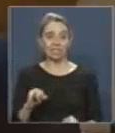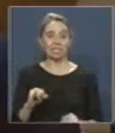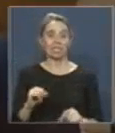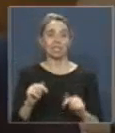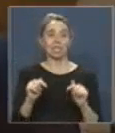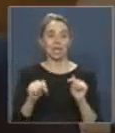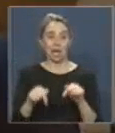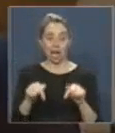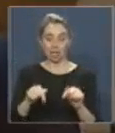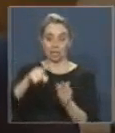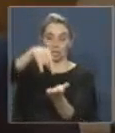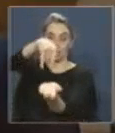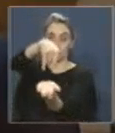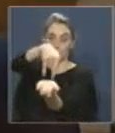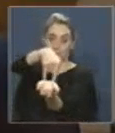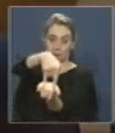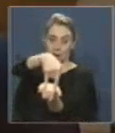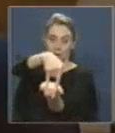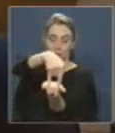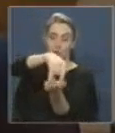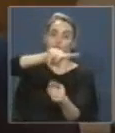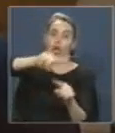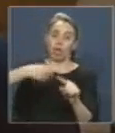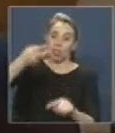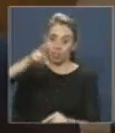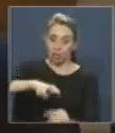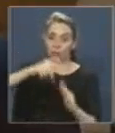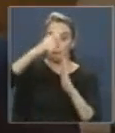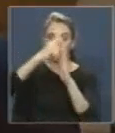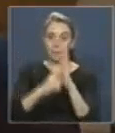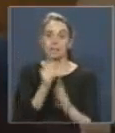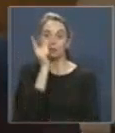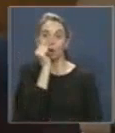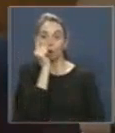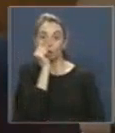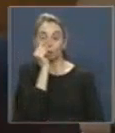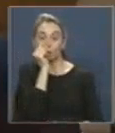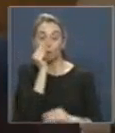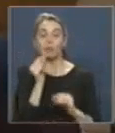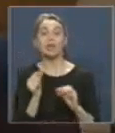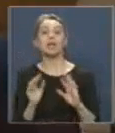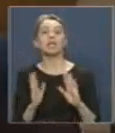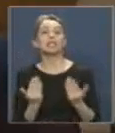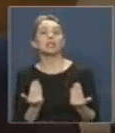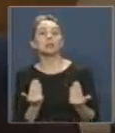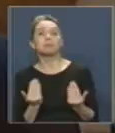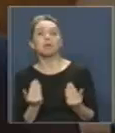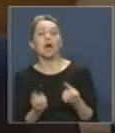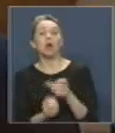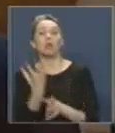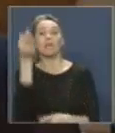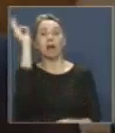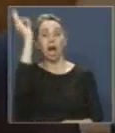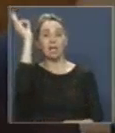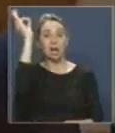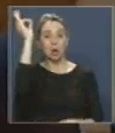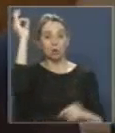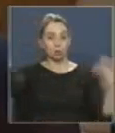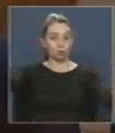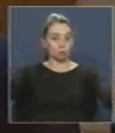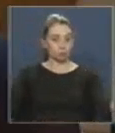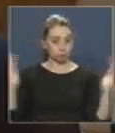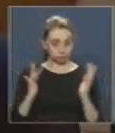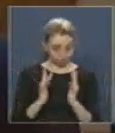esta instancia del Parlamento. Nuevamente en el mes de octubre esperaremos fijar una nueva reunión donde es